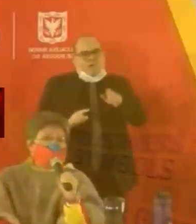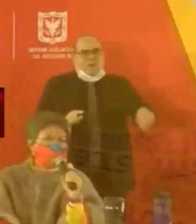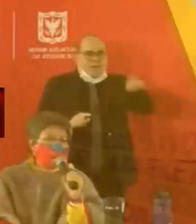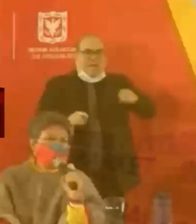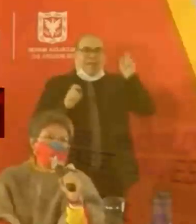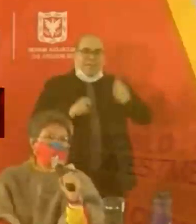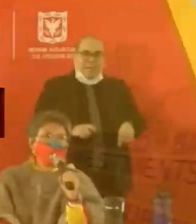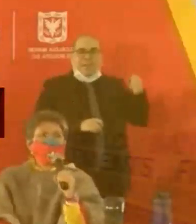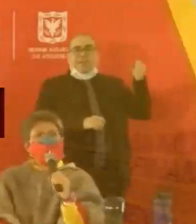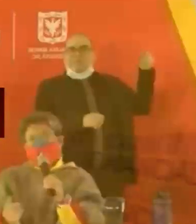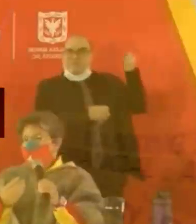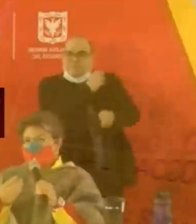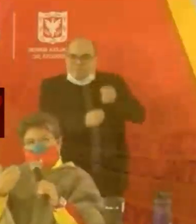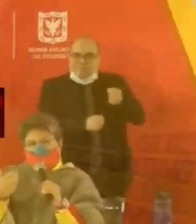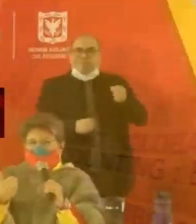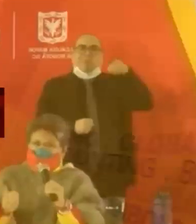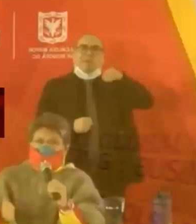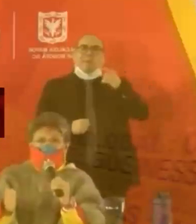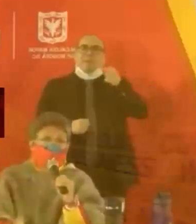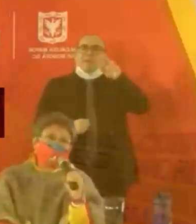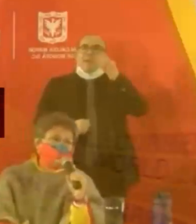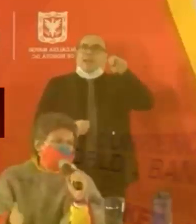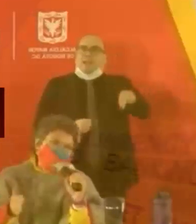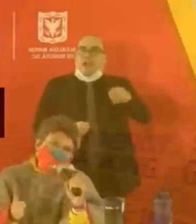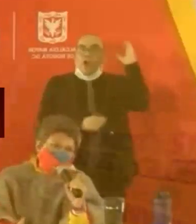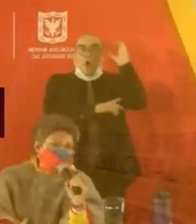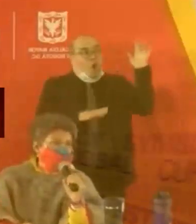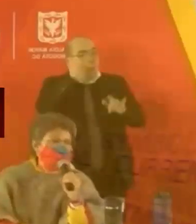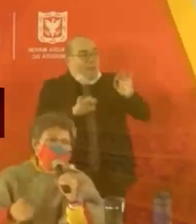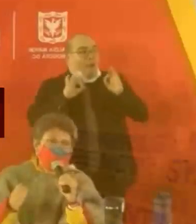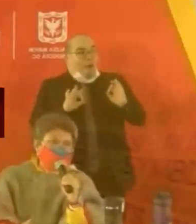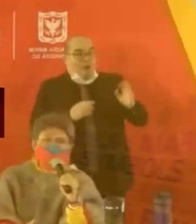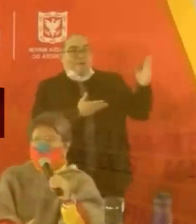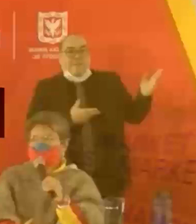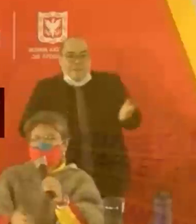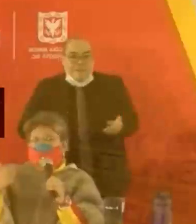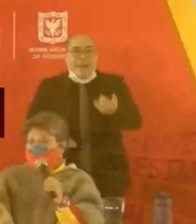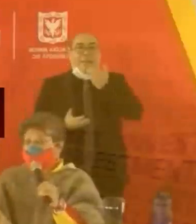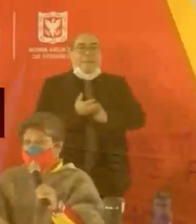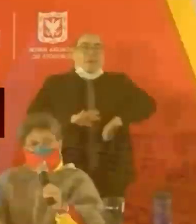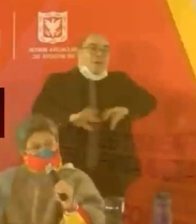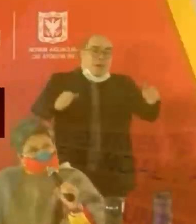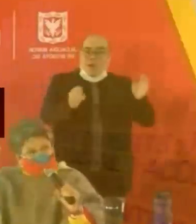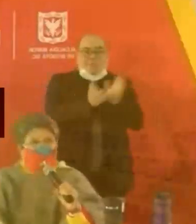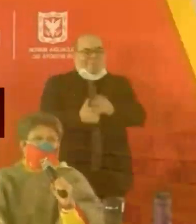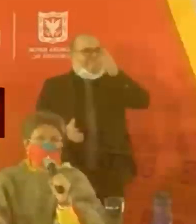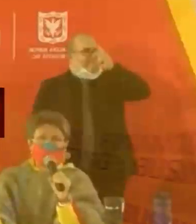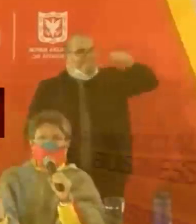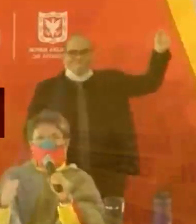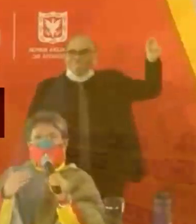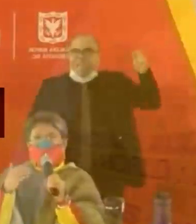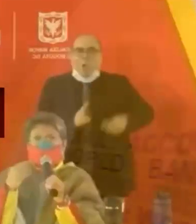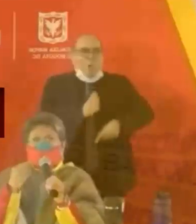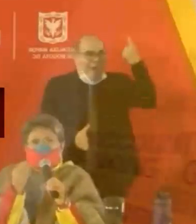ejemplo, a Josep Borrell, que es el representante para la política exterior de la Unión Europea, por apoyar al régimen de Maduro a buscar elecciones